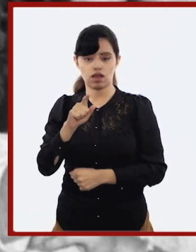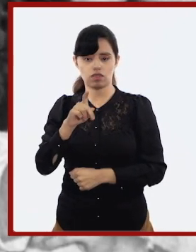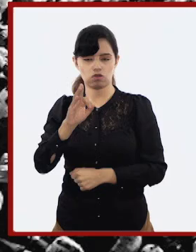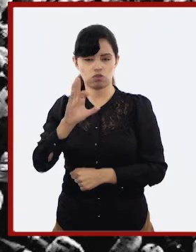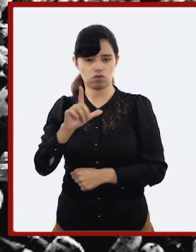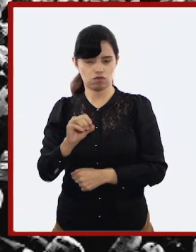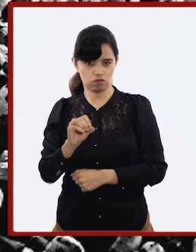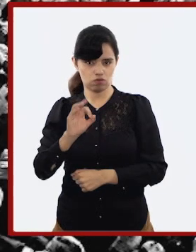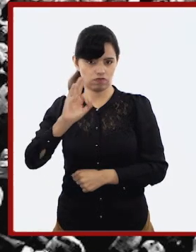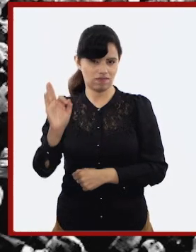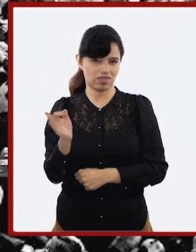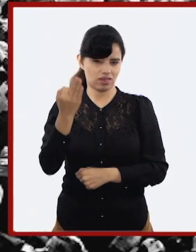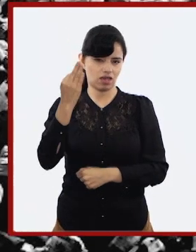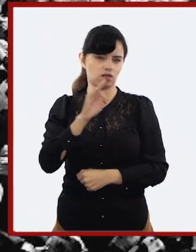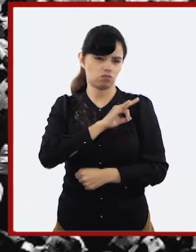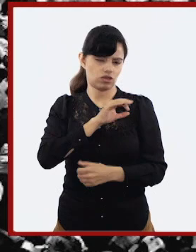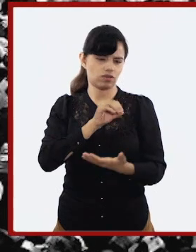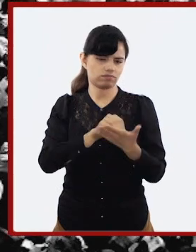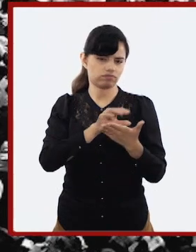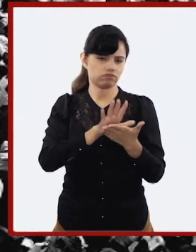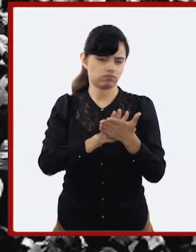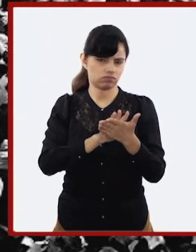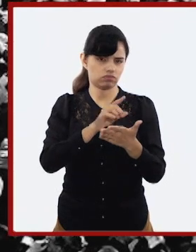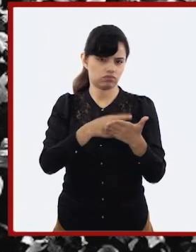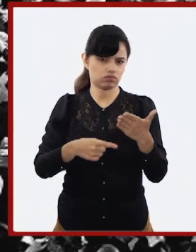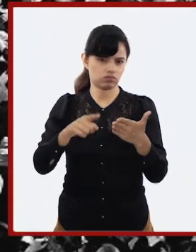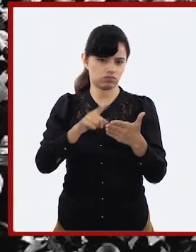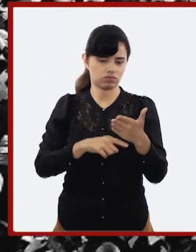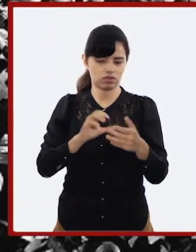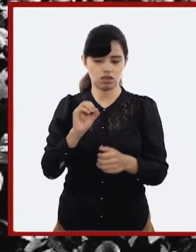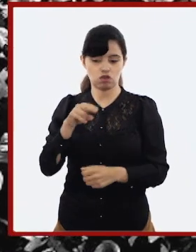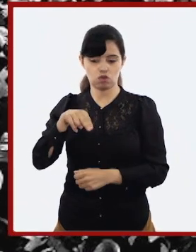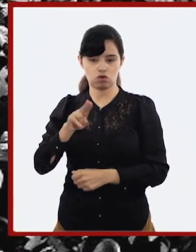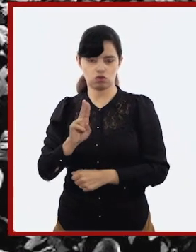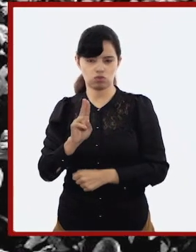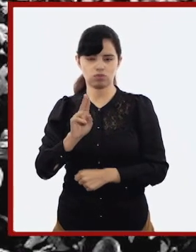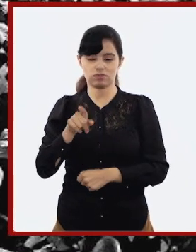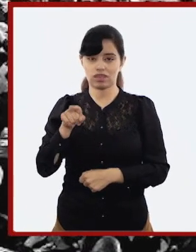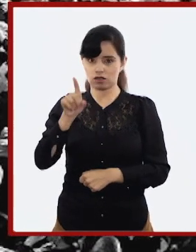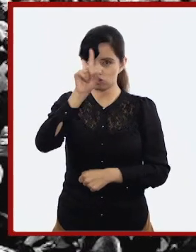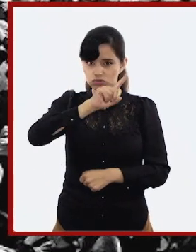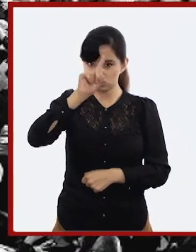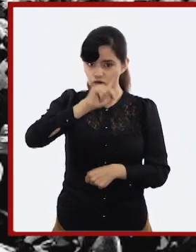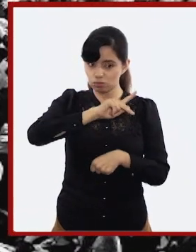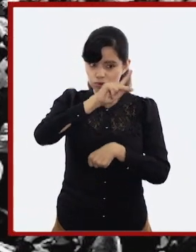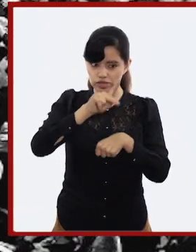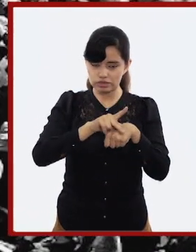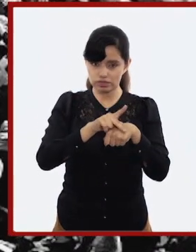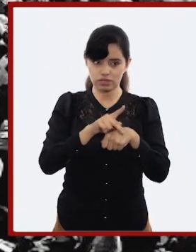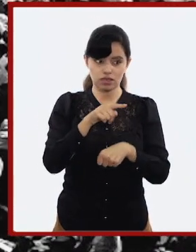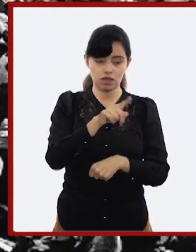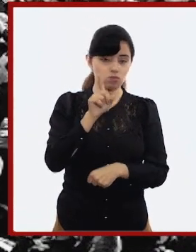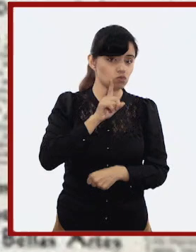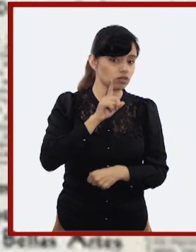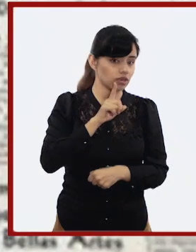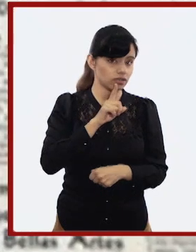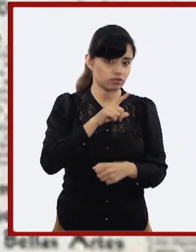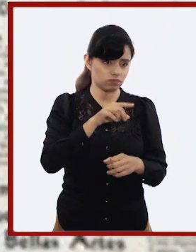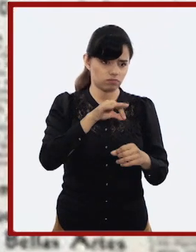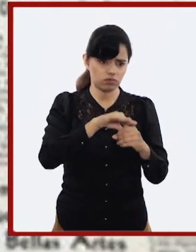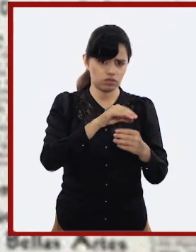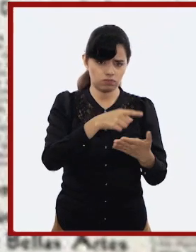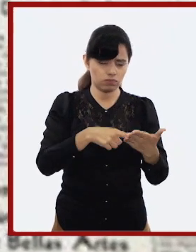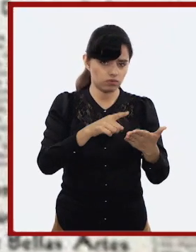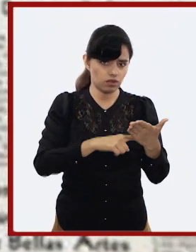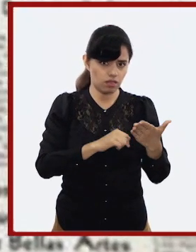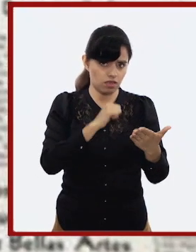1953, después de que Naciones Unidas había recomendado a los países que aún no daban la ciudadanía a las mujeres hacerlo,